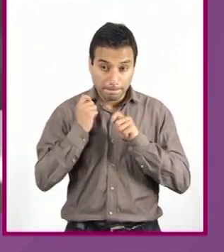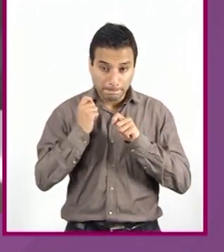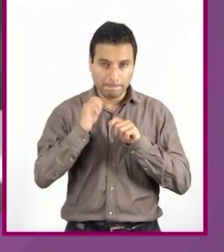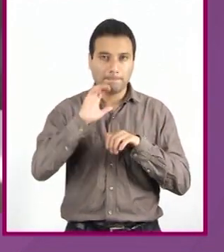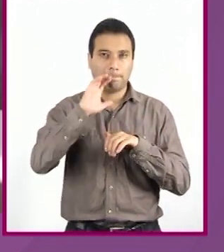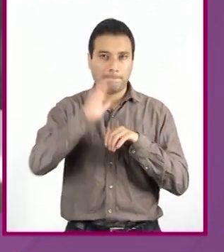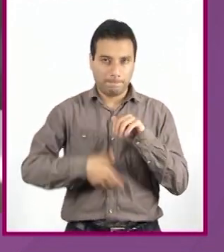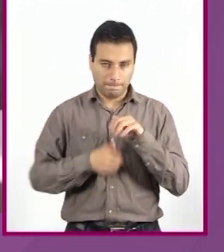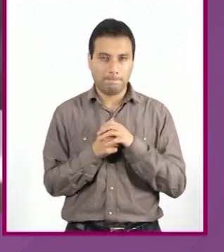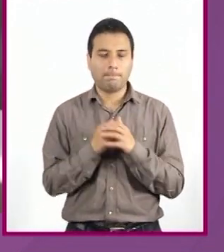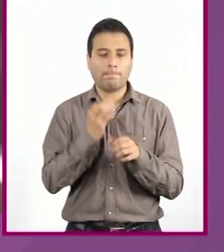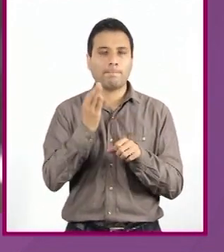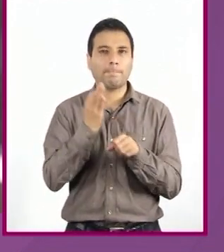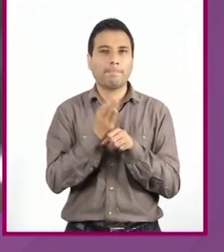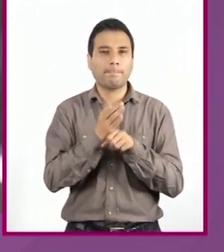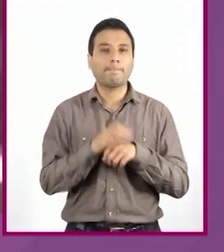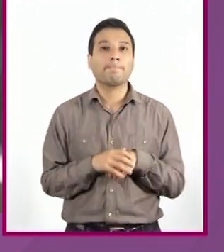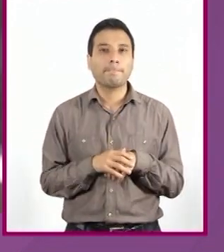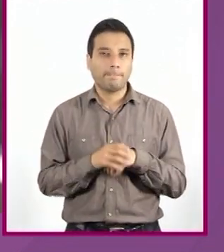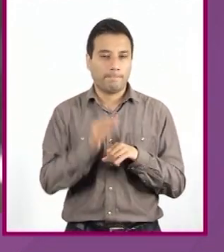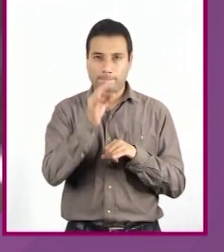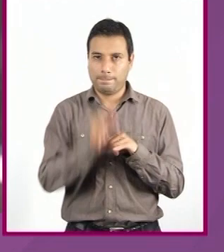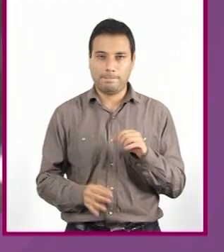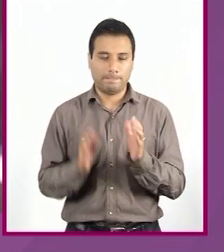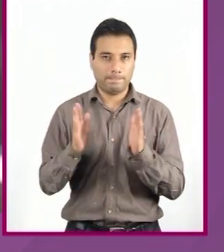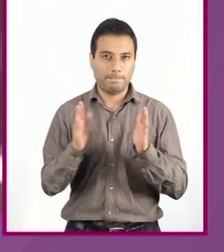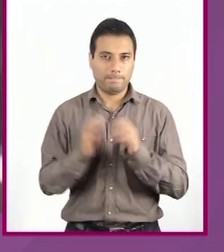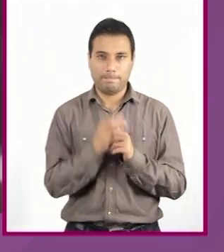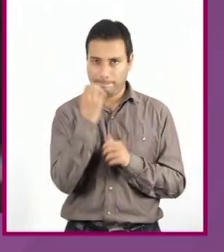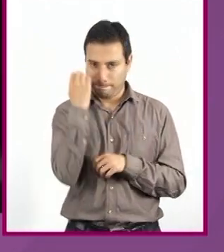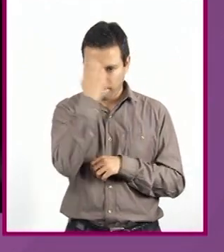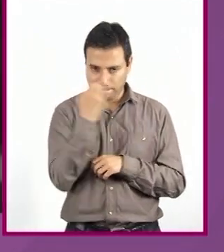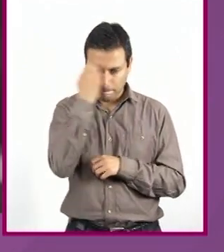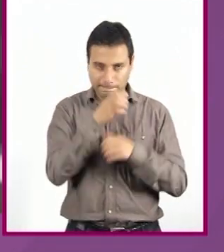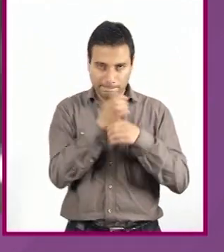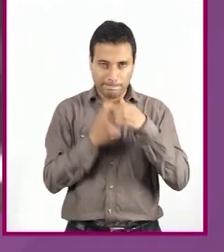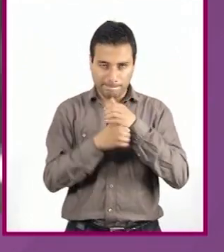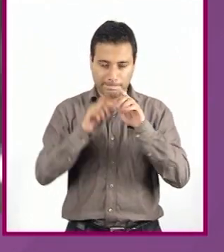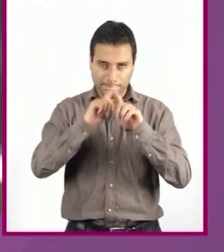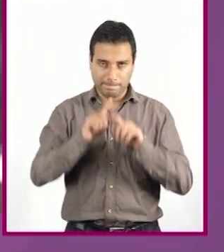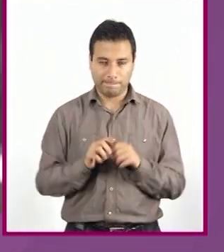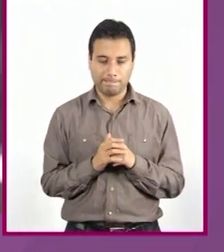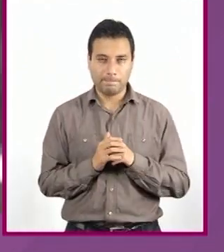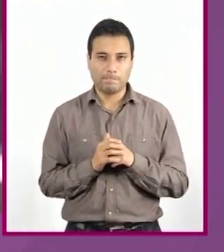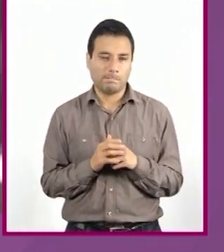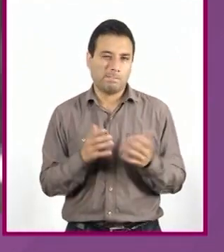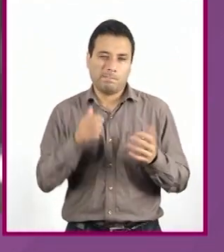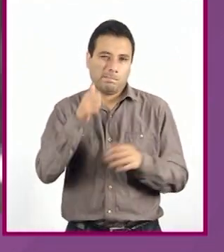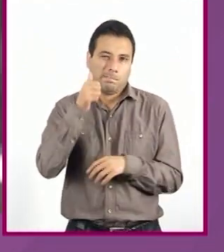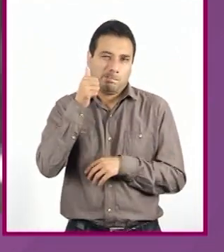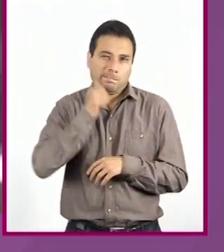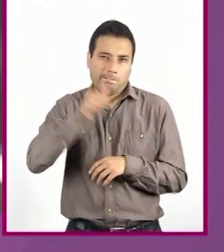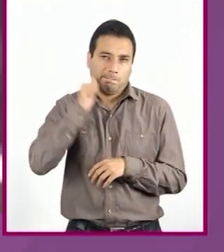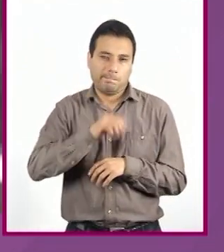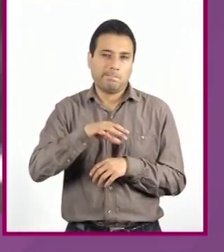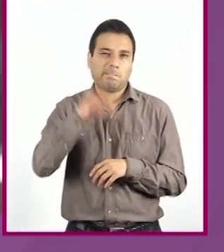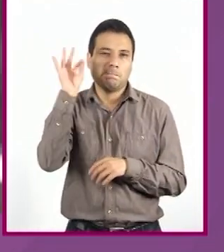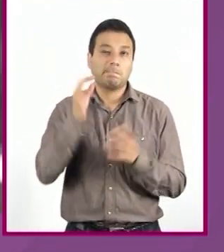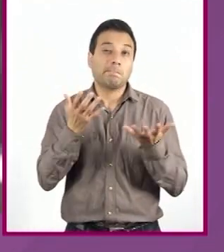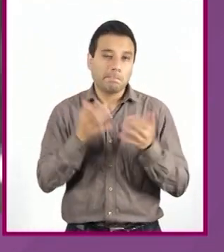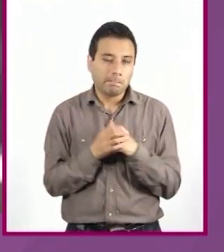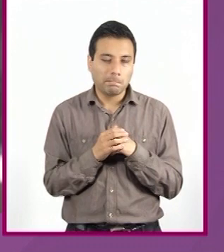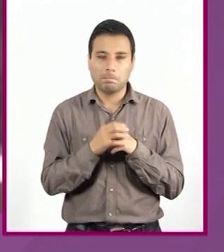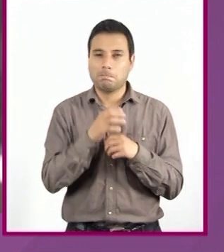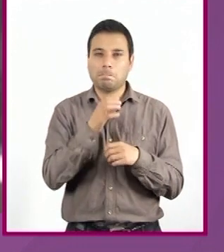estamos en la última etapa, que es el análisis de materiales arqueológicos. Generalmente, lo más que encontramos, piezas